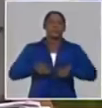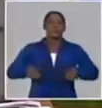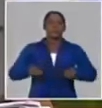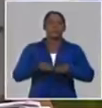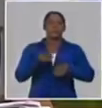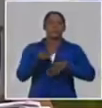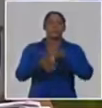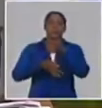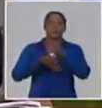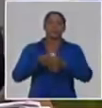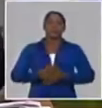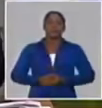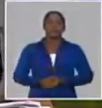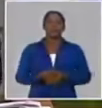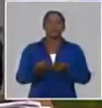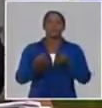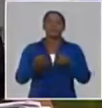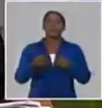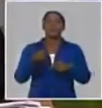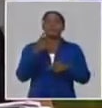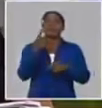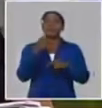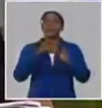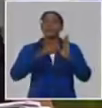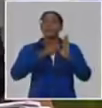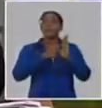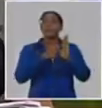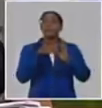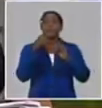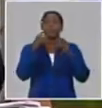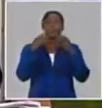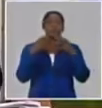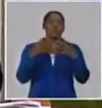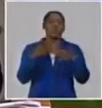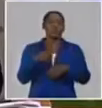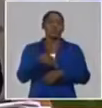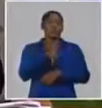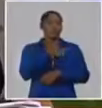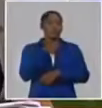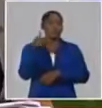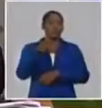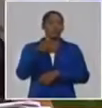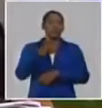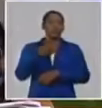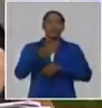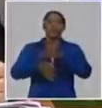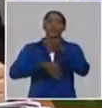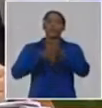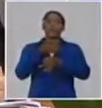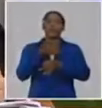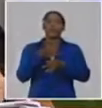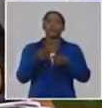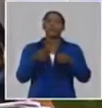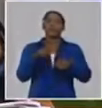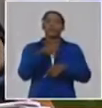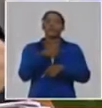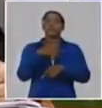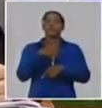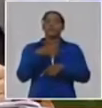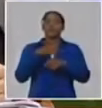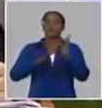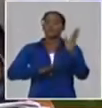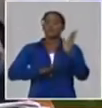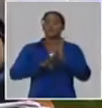Un elemento que me parece importante de lo que se anunció en la estrategia del pasado jueves y que es un paso adelante, no el